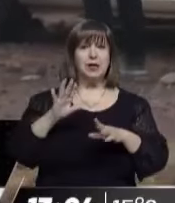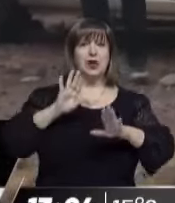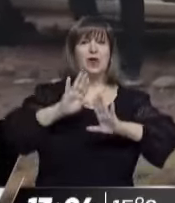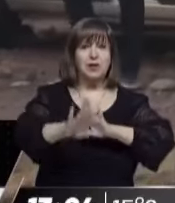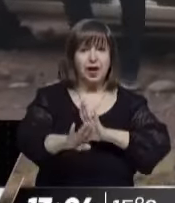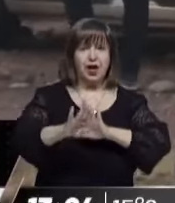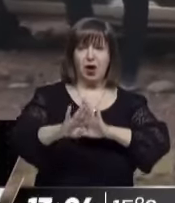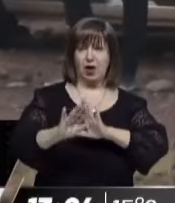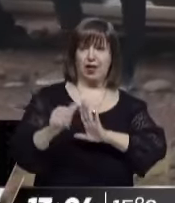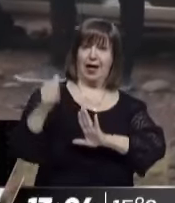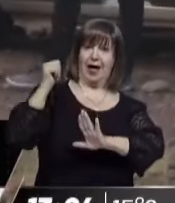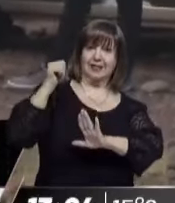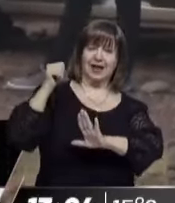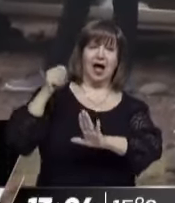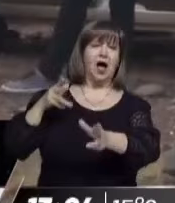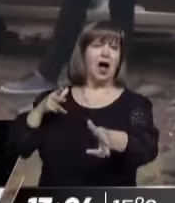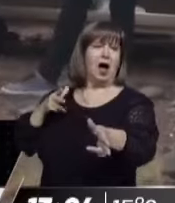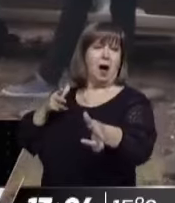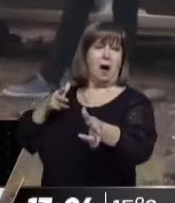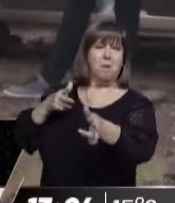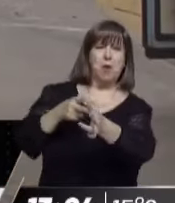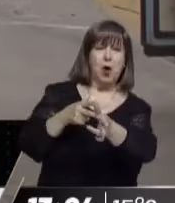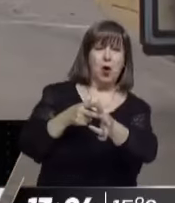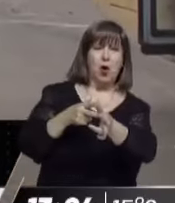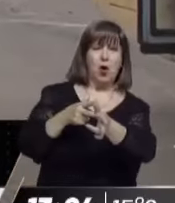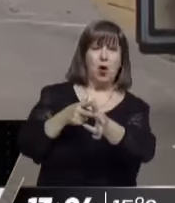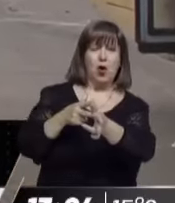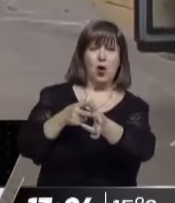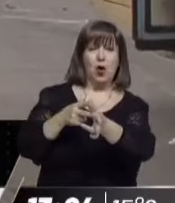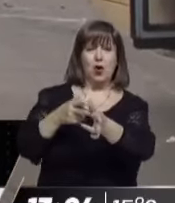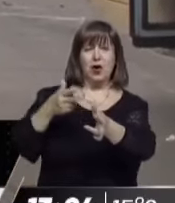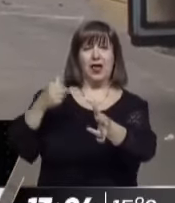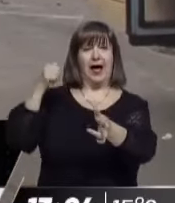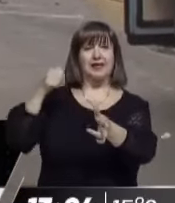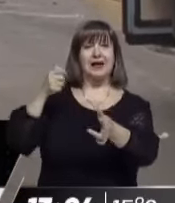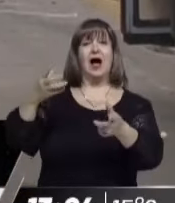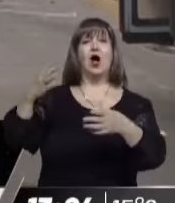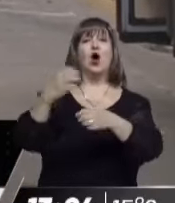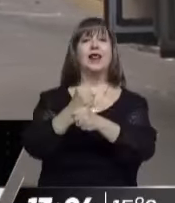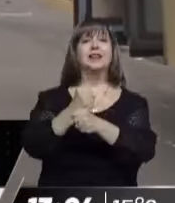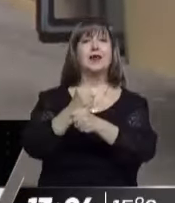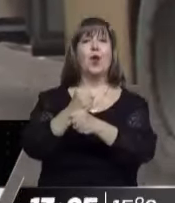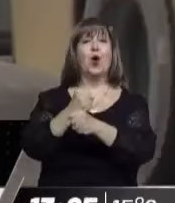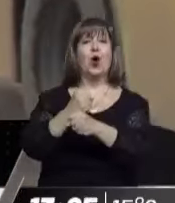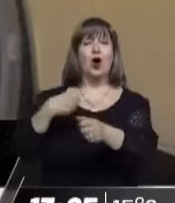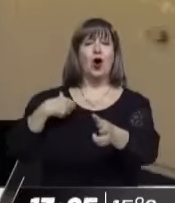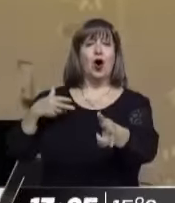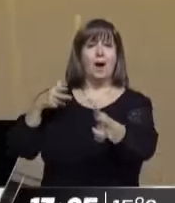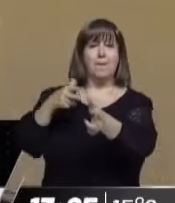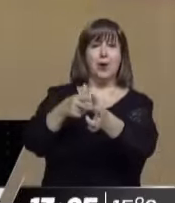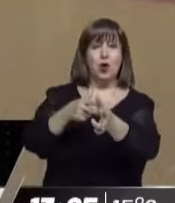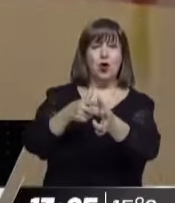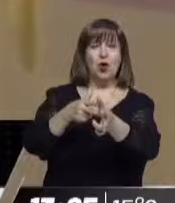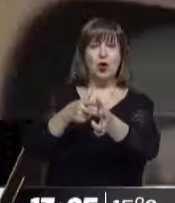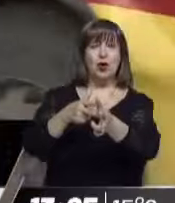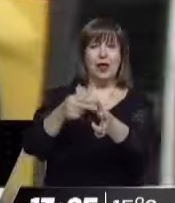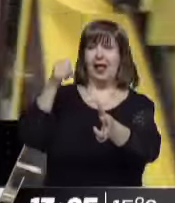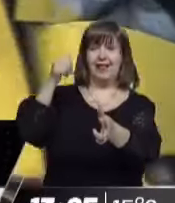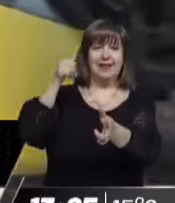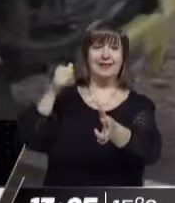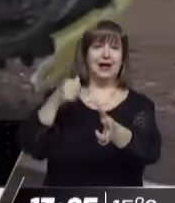por la parte trasera del equipo. Yo hice la frenada y por lo menos no le dio tiempo de atajar nomás